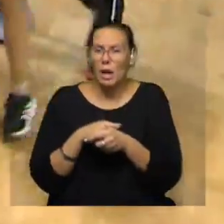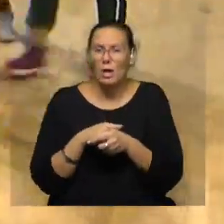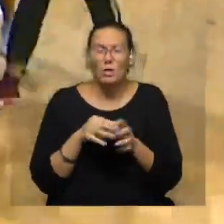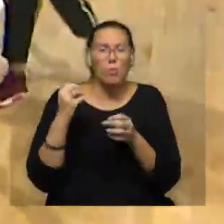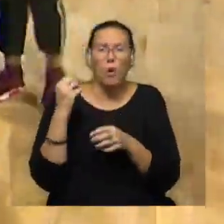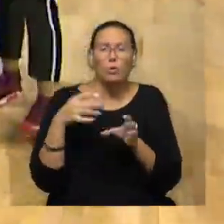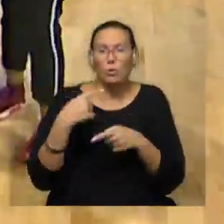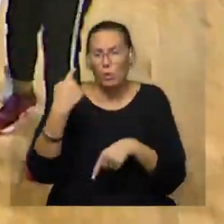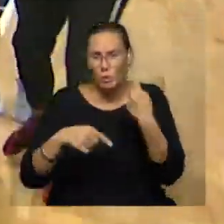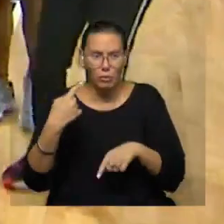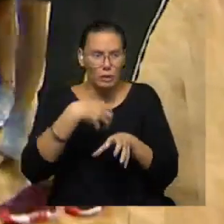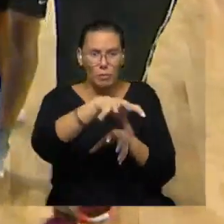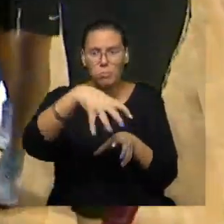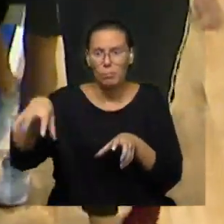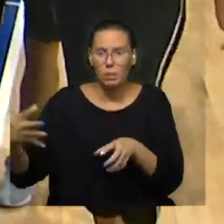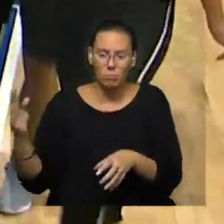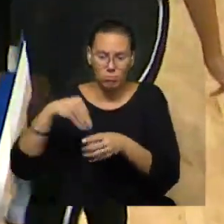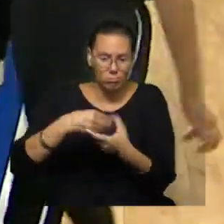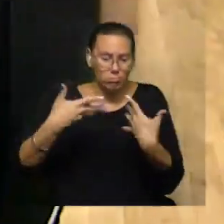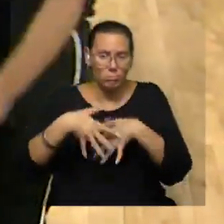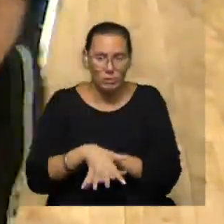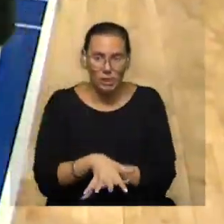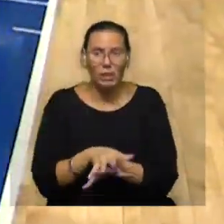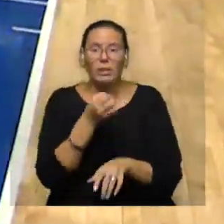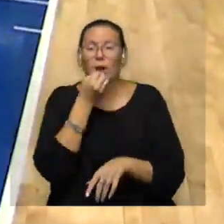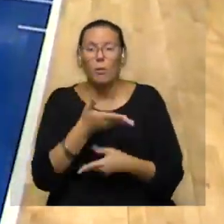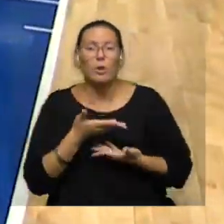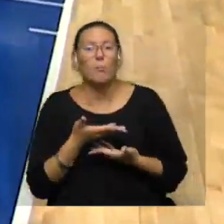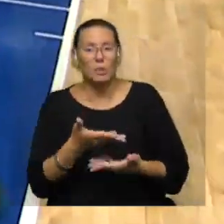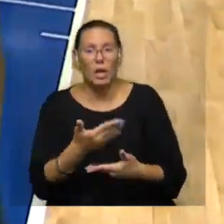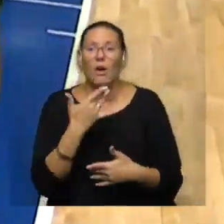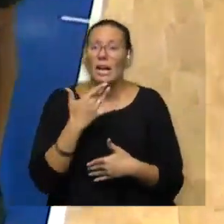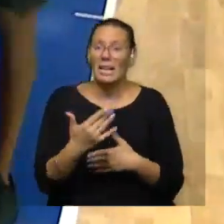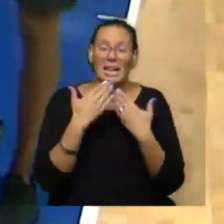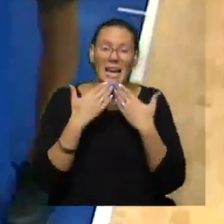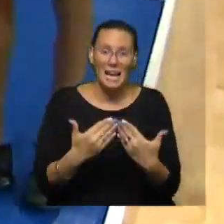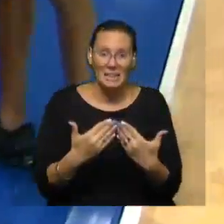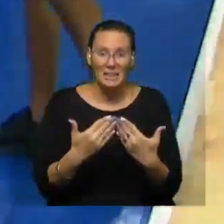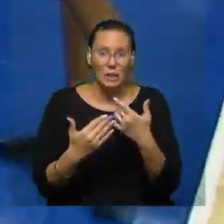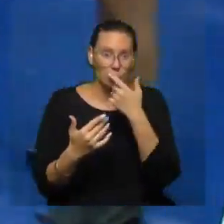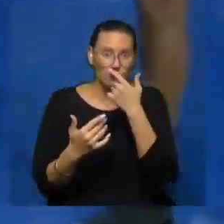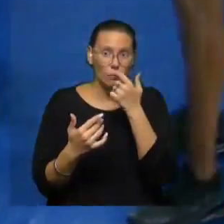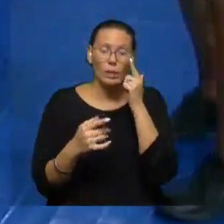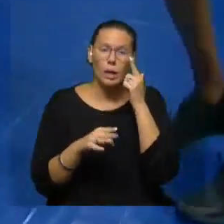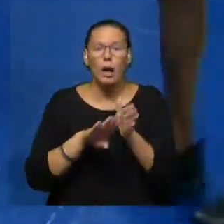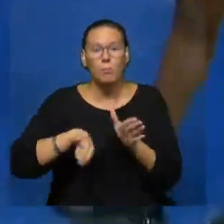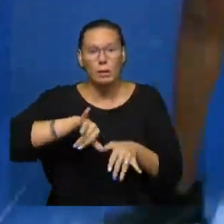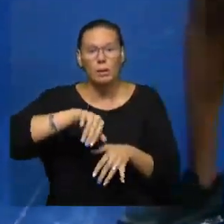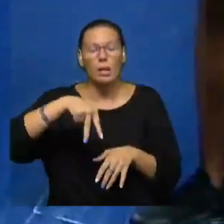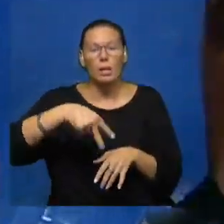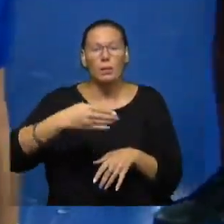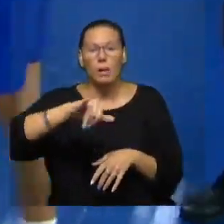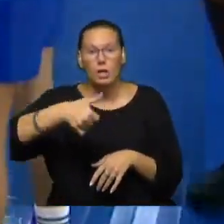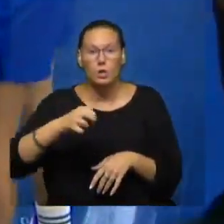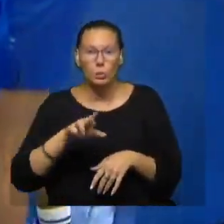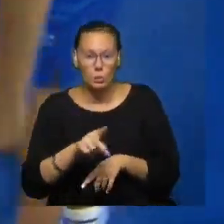cuadro, somos varios cuadros juntos. Y bueno, está buenísimo que nos hayan invitado acá, gracias, porque sois aparte de la Junior NBA y está